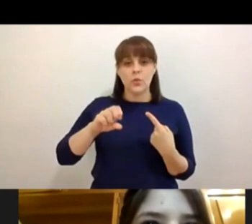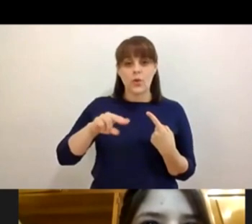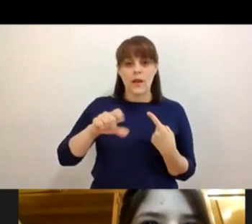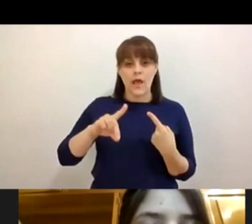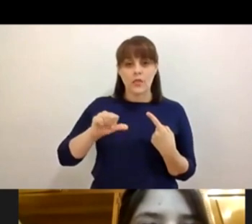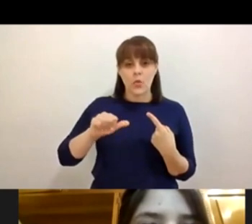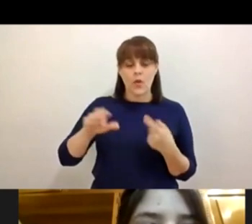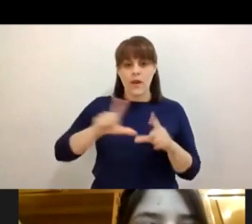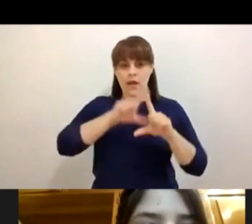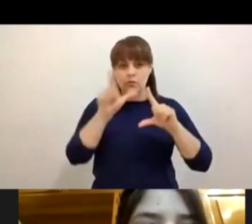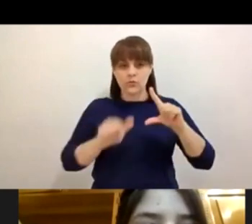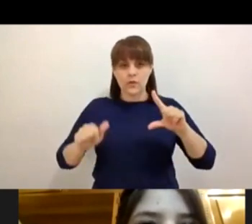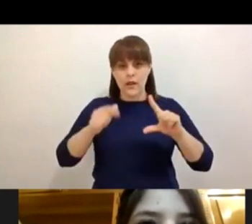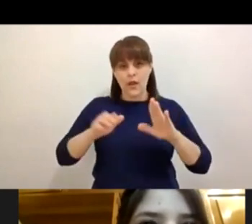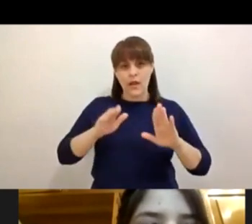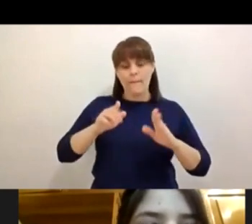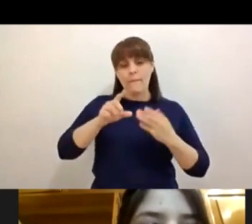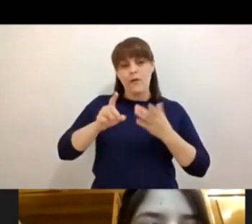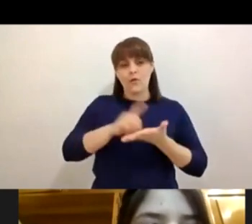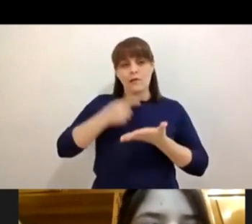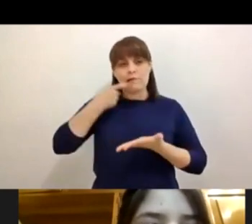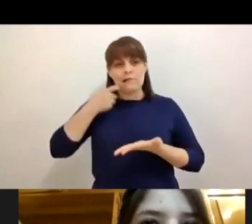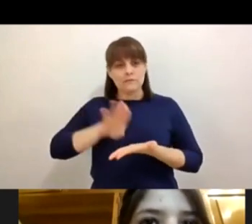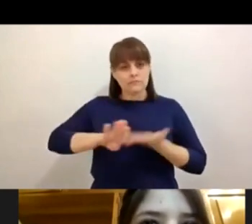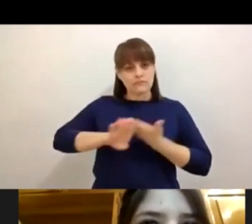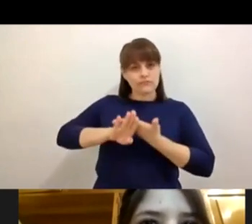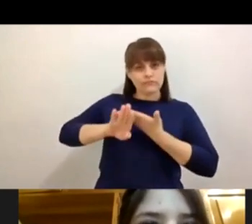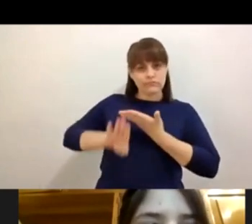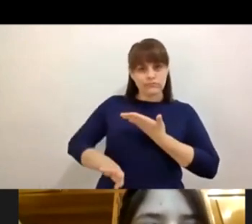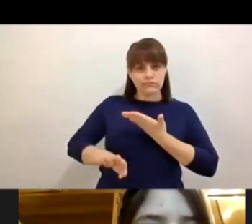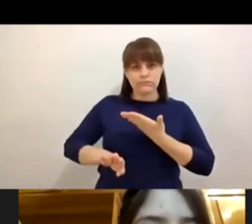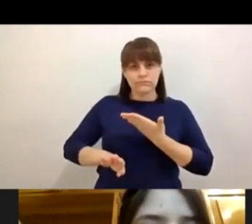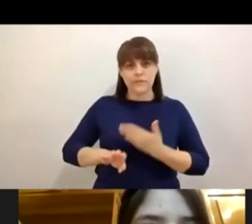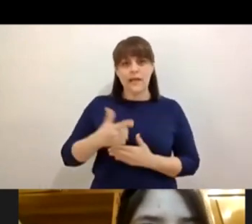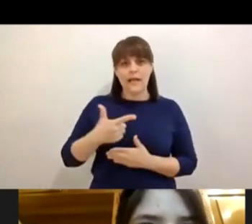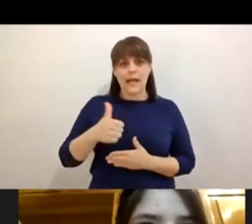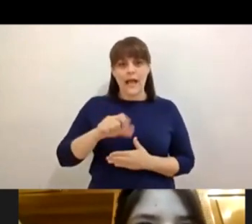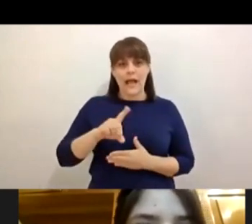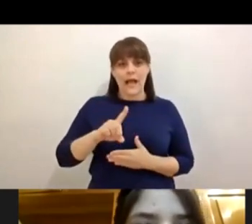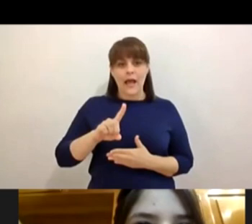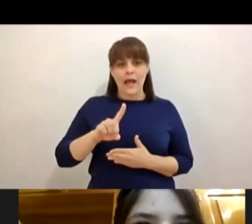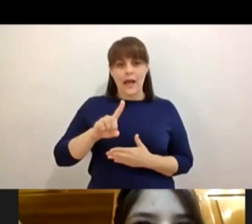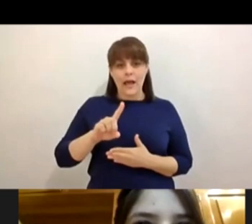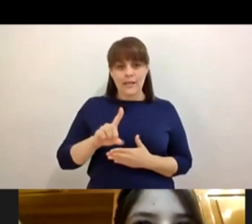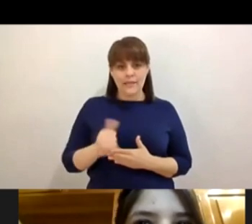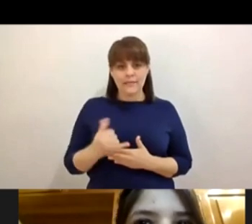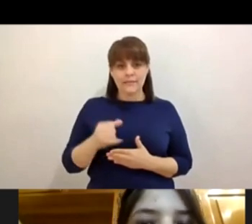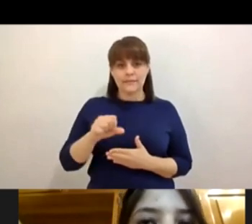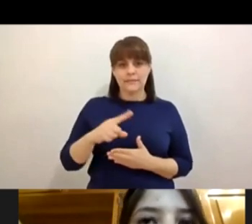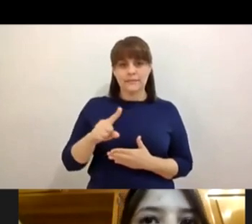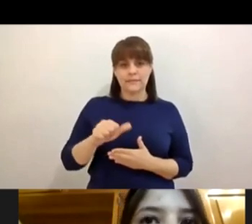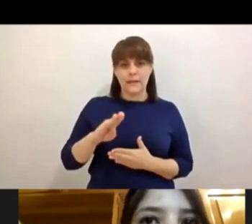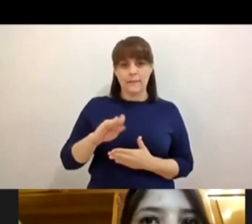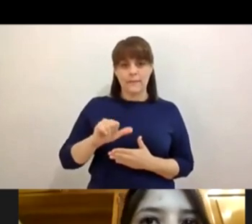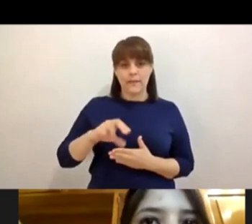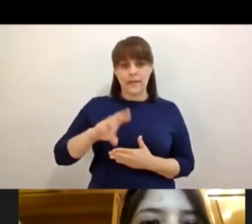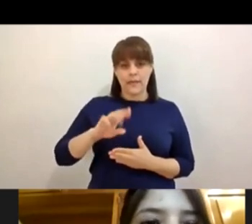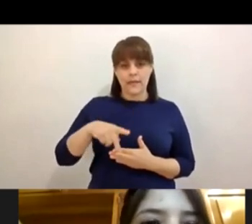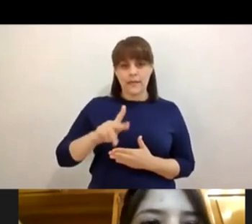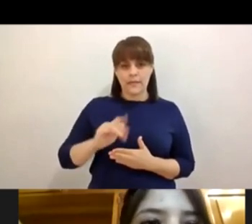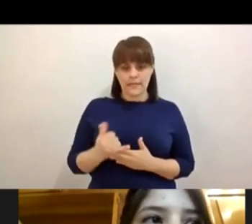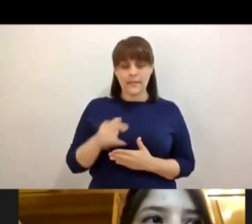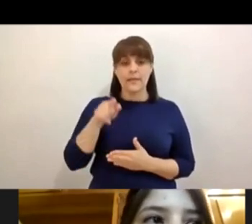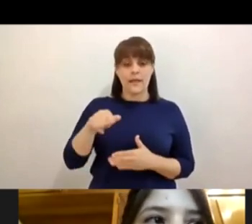Adicciones, Gadi Zadiqui Sirot, quien es médico cirujano y psiquiatra especialista en adicciones y académico en la